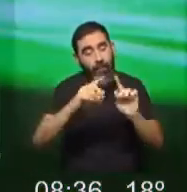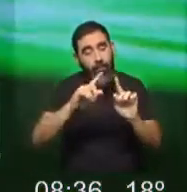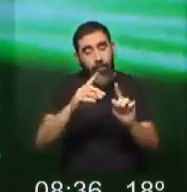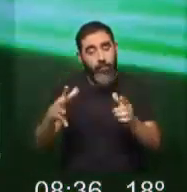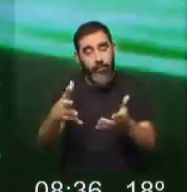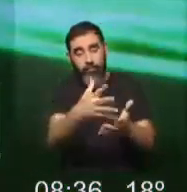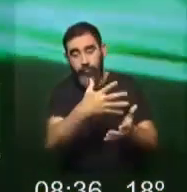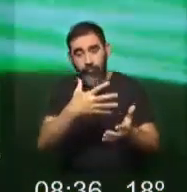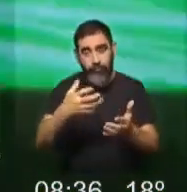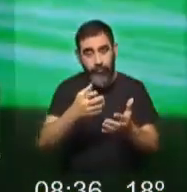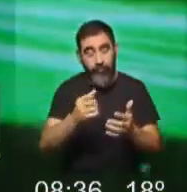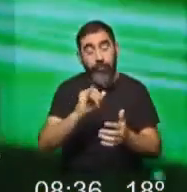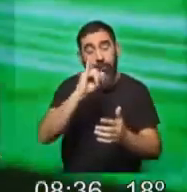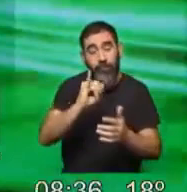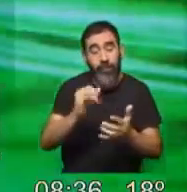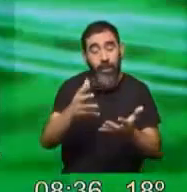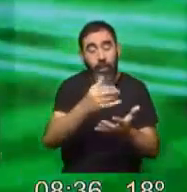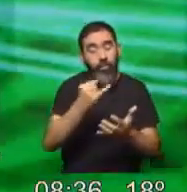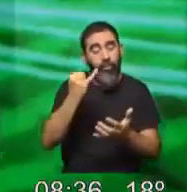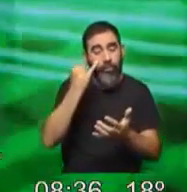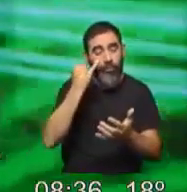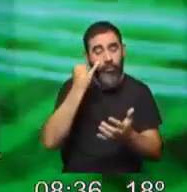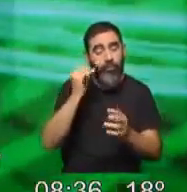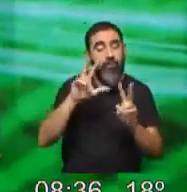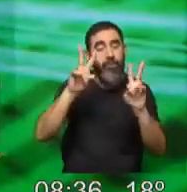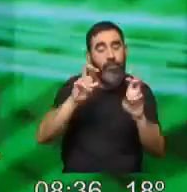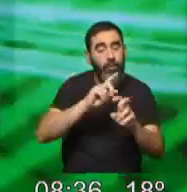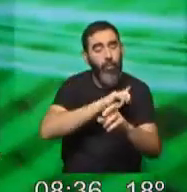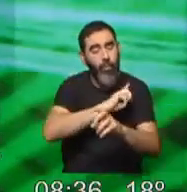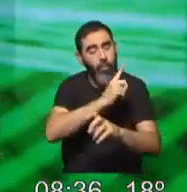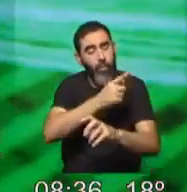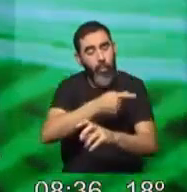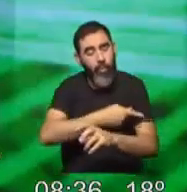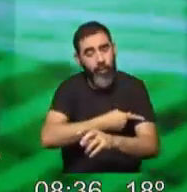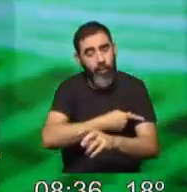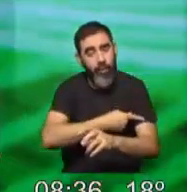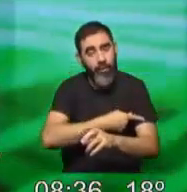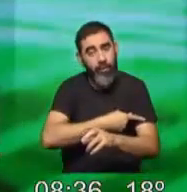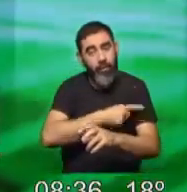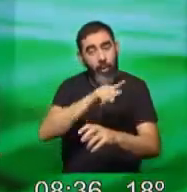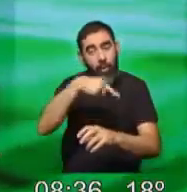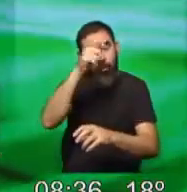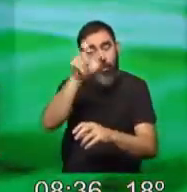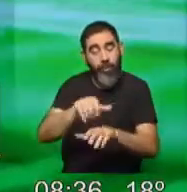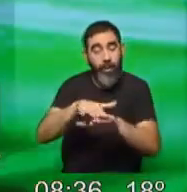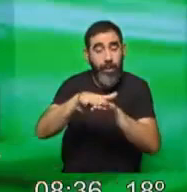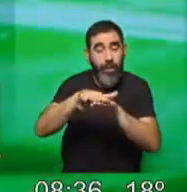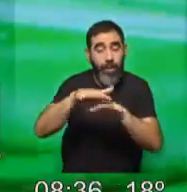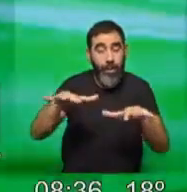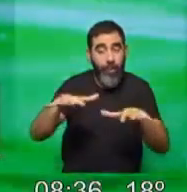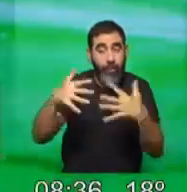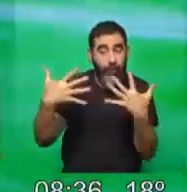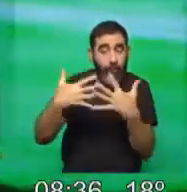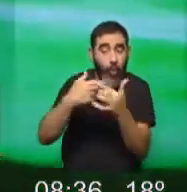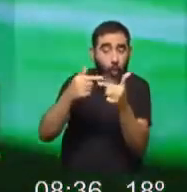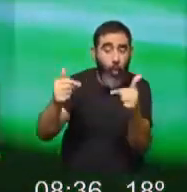explotación. Es decir, si bien en el abuso sexual hay una cuestión de poder y de poner al otro como al niño, en este caso como un